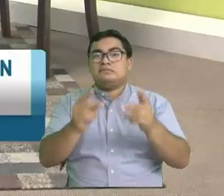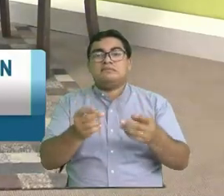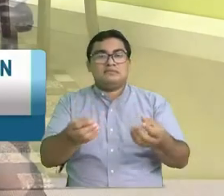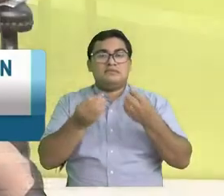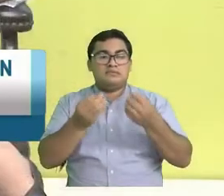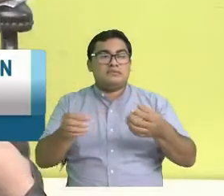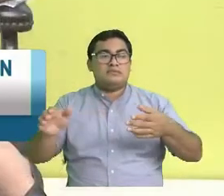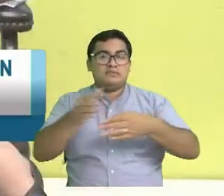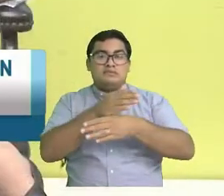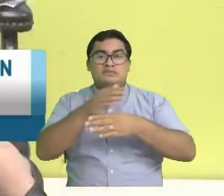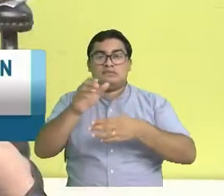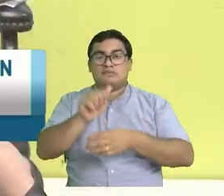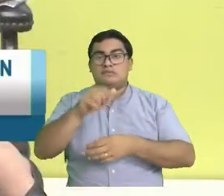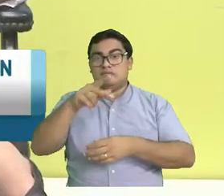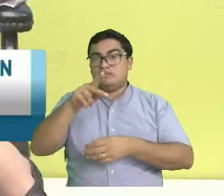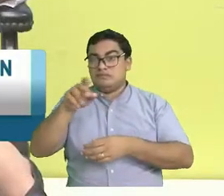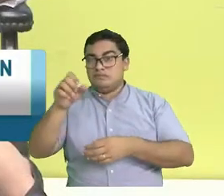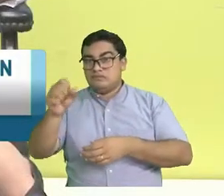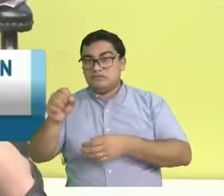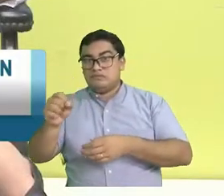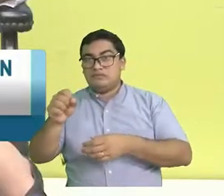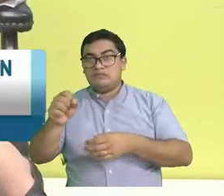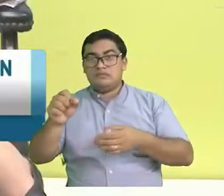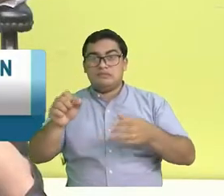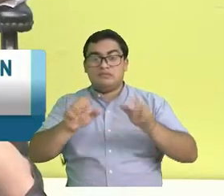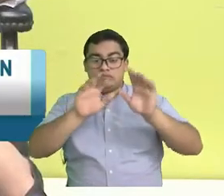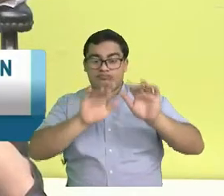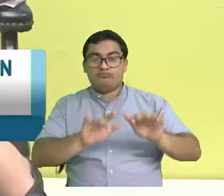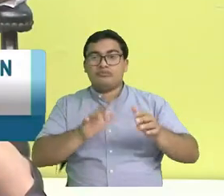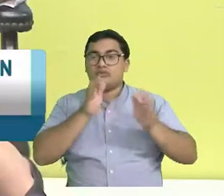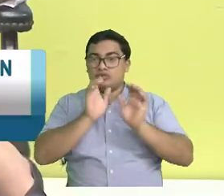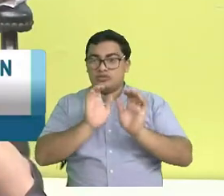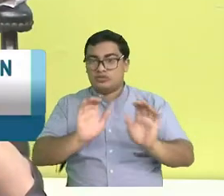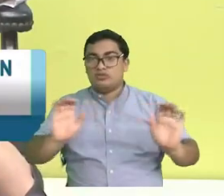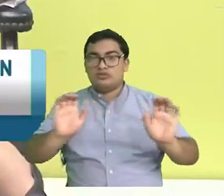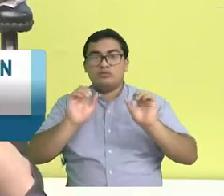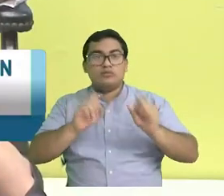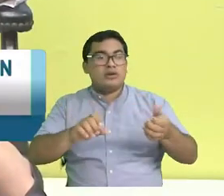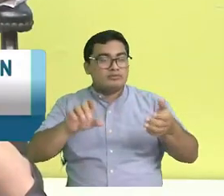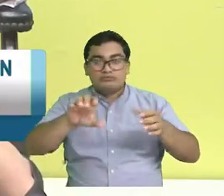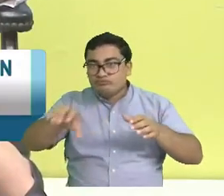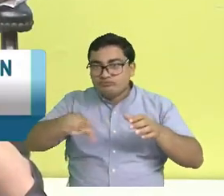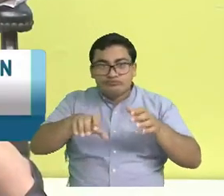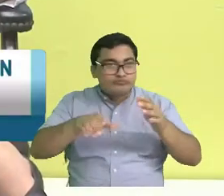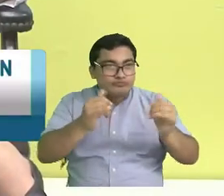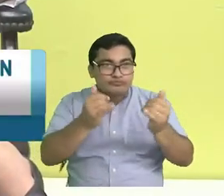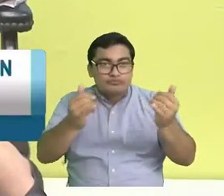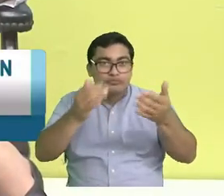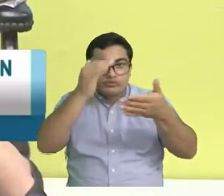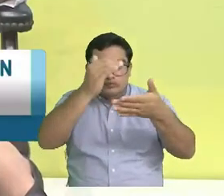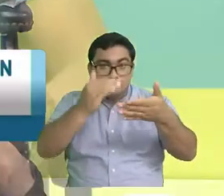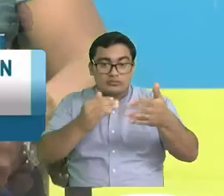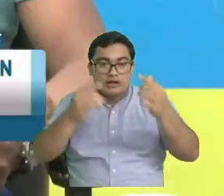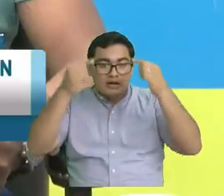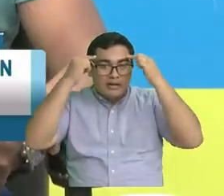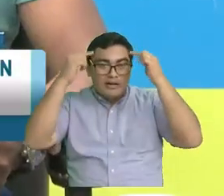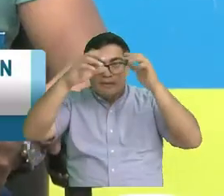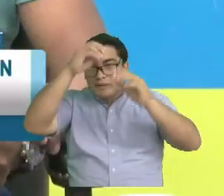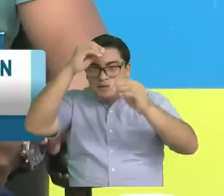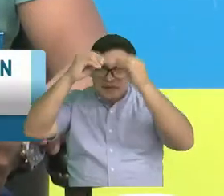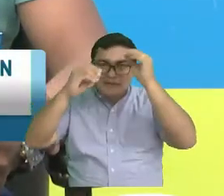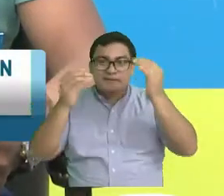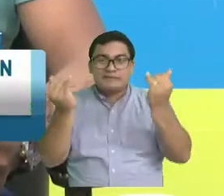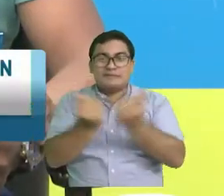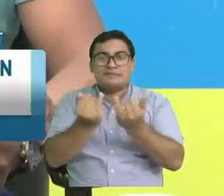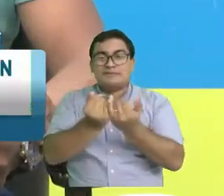de aplicaciones y software para las tablets y las computadoras que los niños con hiperactividad pueden utilizar, que les va a ayudar en su concentración. Por eso estamos